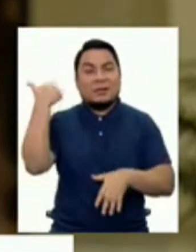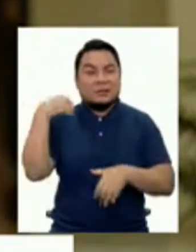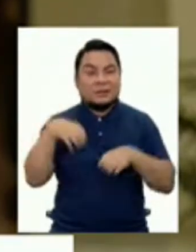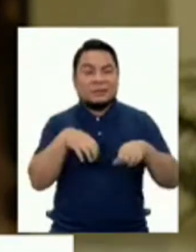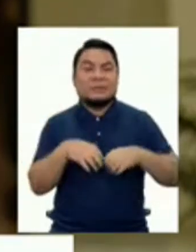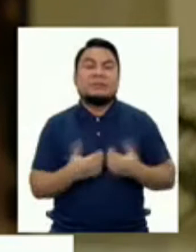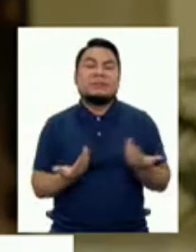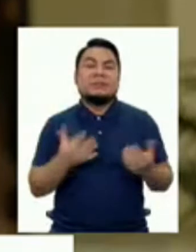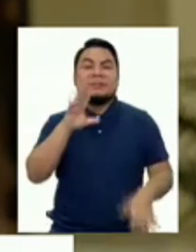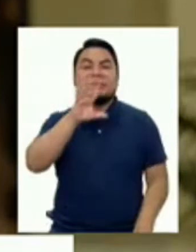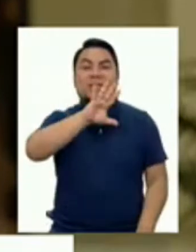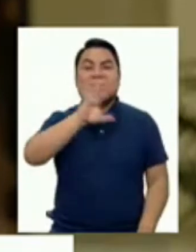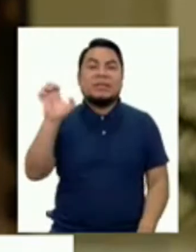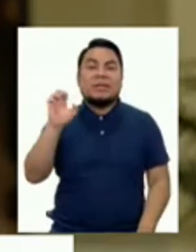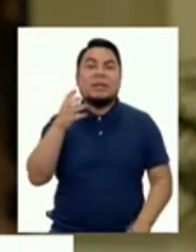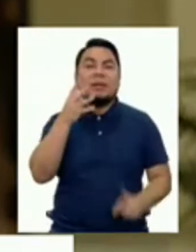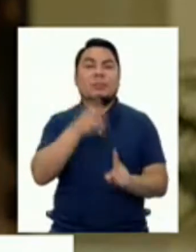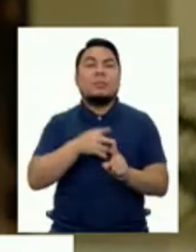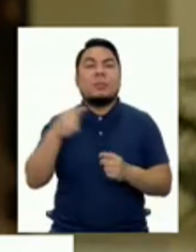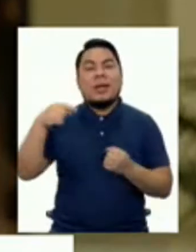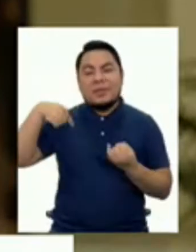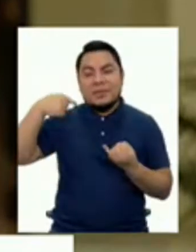realizando 500 pruebas diarias.